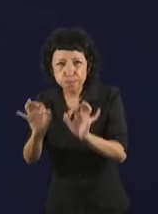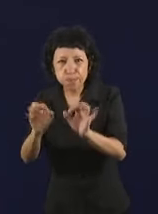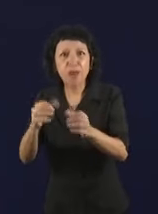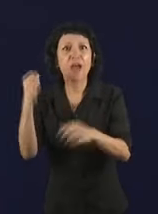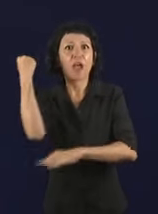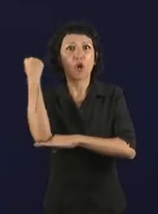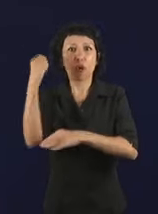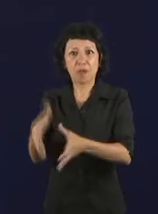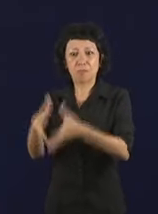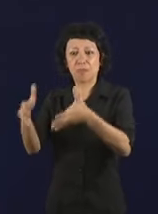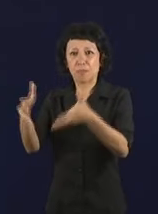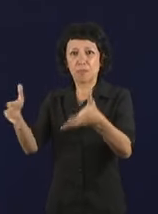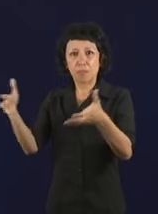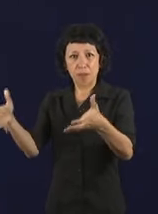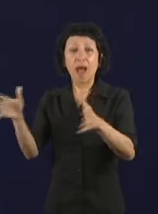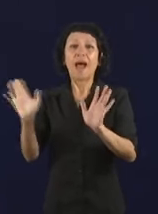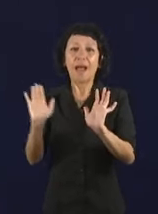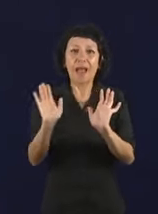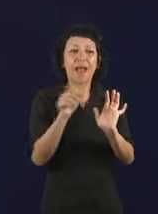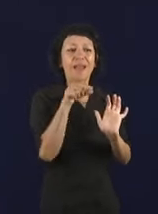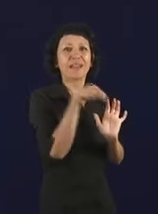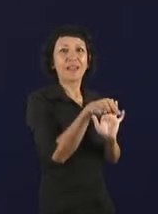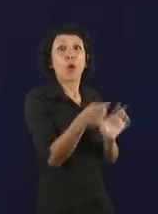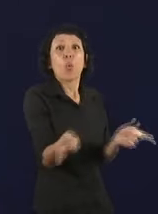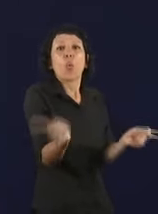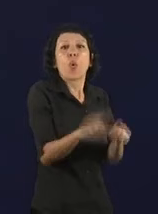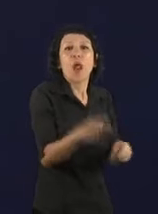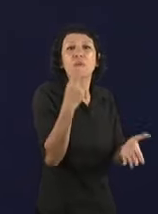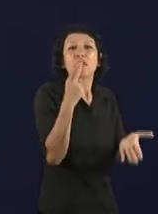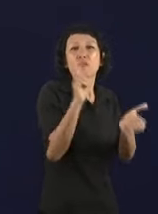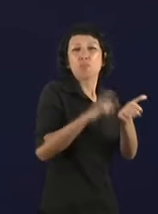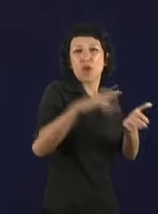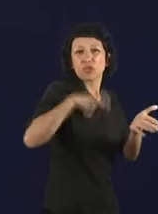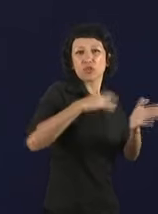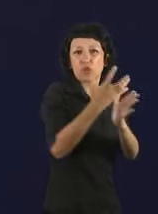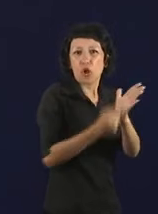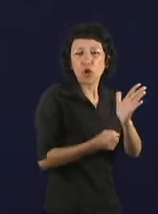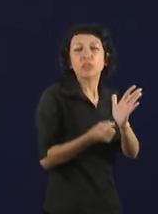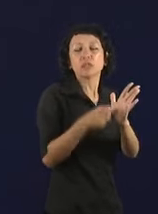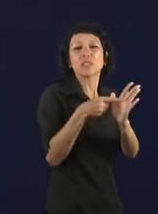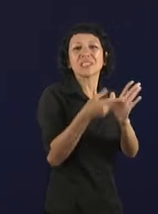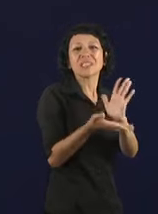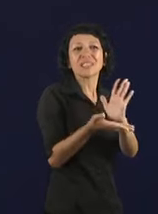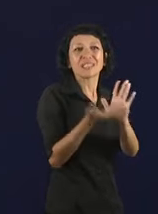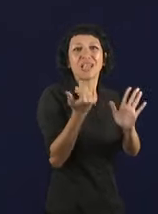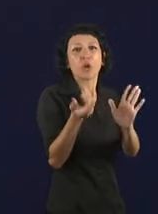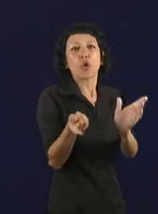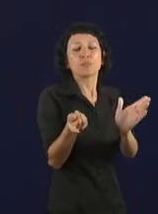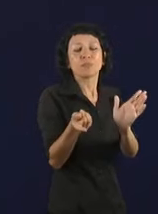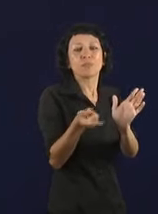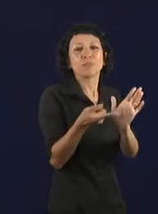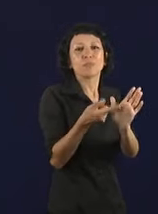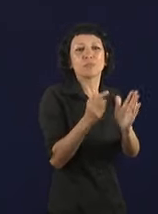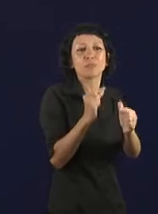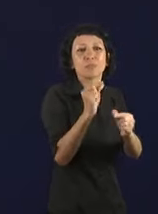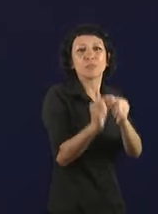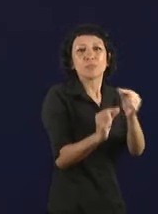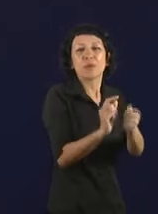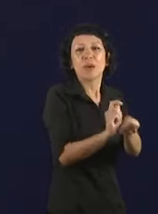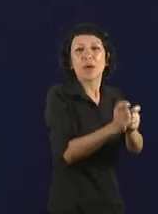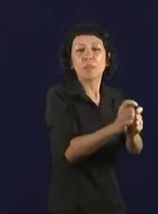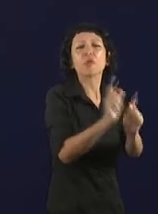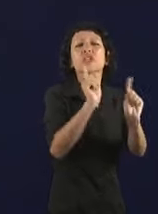a las ganancias va a ir mermando en en la cuarta categoría que es a la que vos te referís sino que también van a ir mermando otros